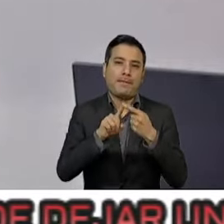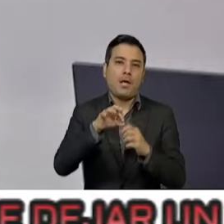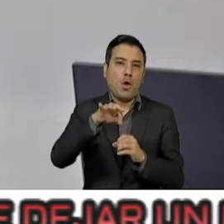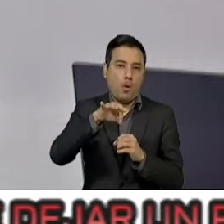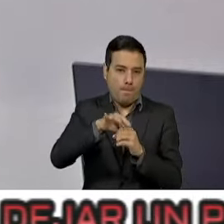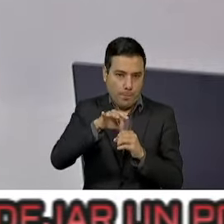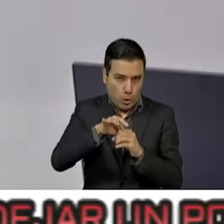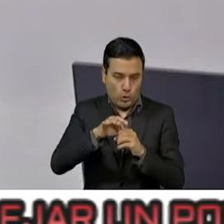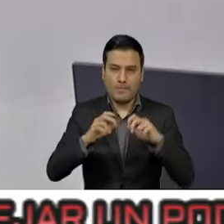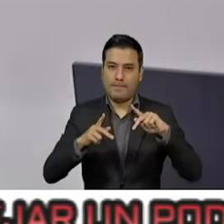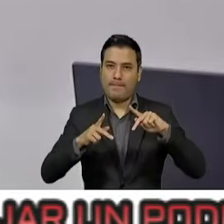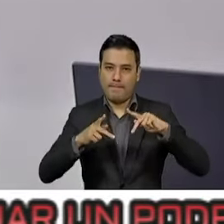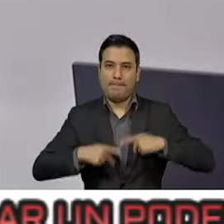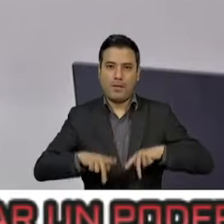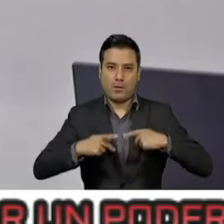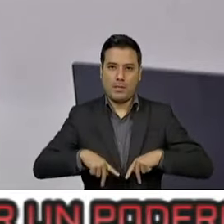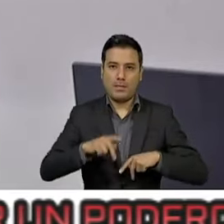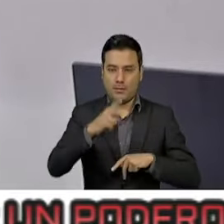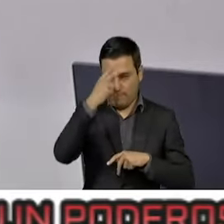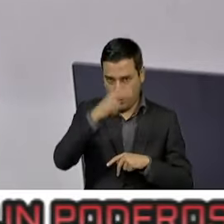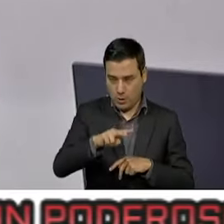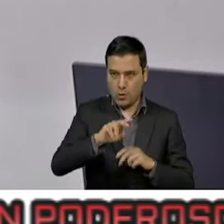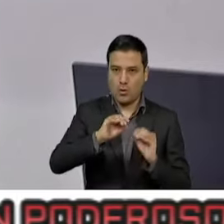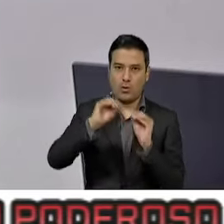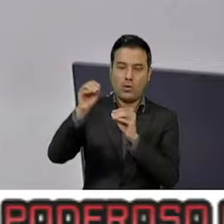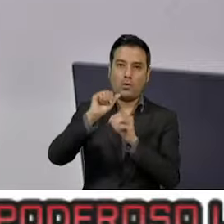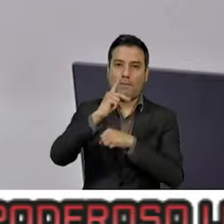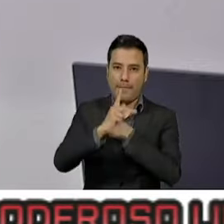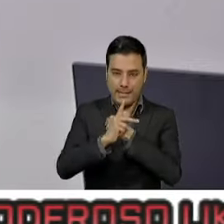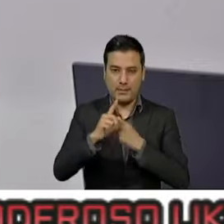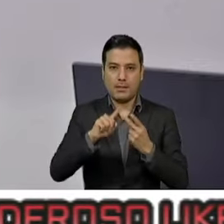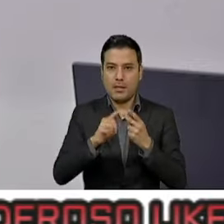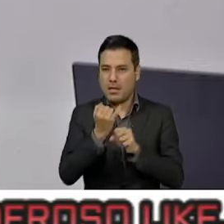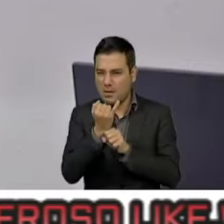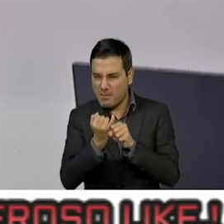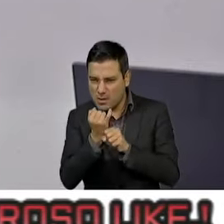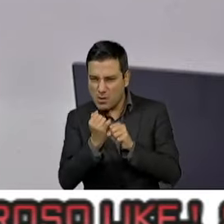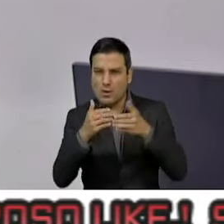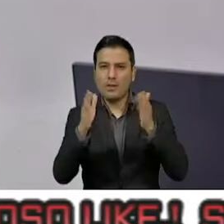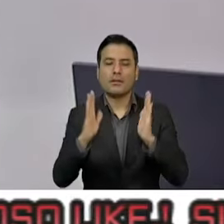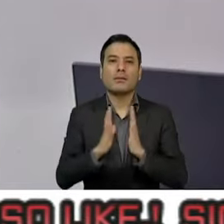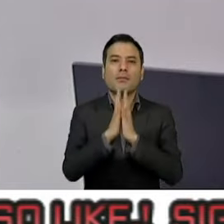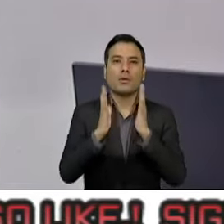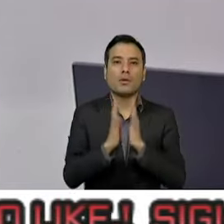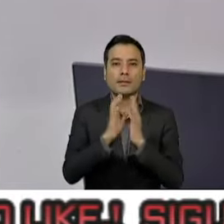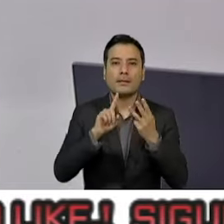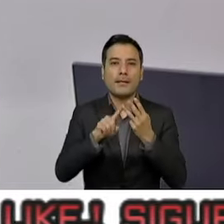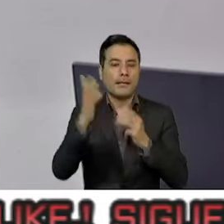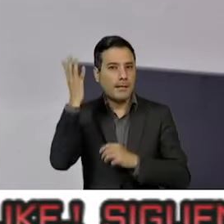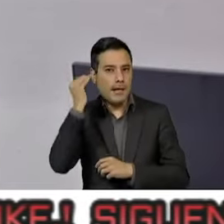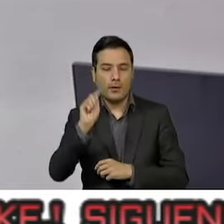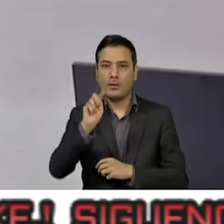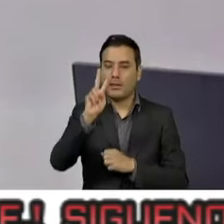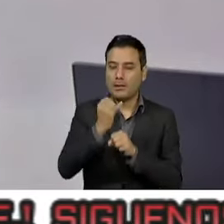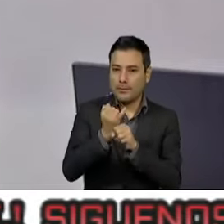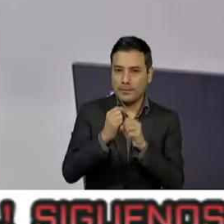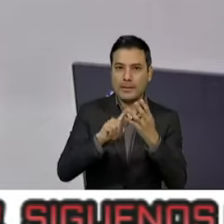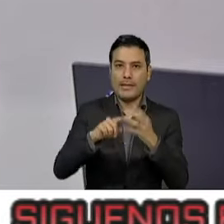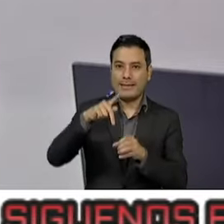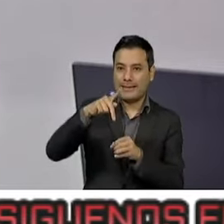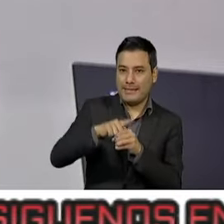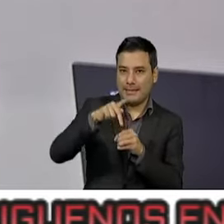las y los mexicanos en el extranjero, investigaciones democráticas, monitoreo de radio y televisión, tinta